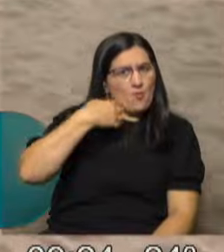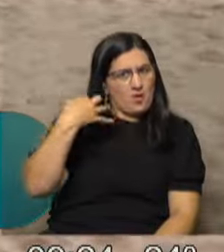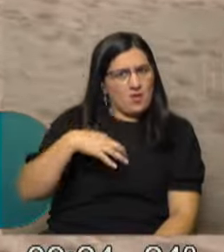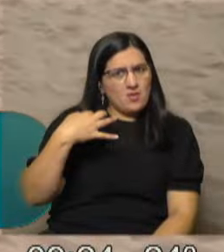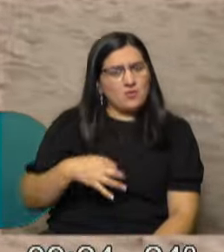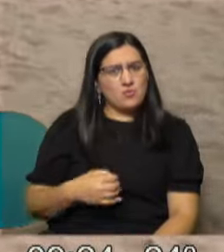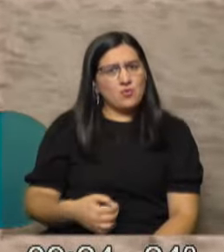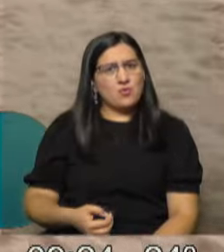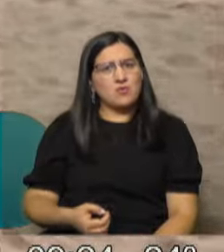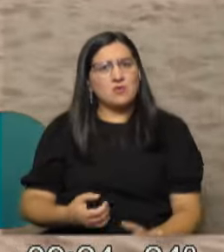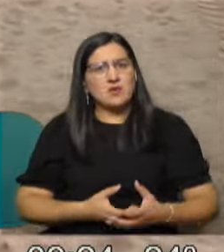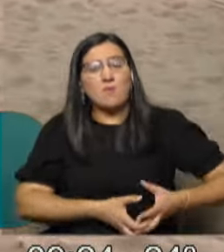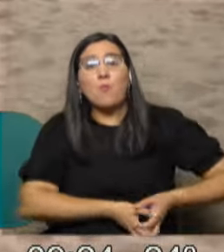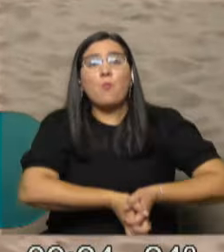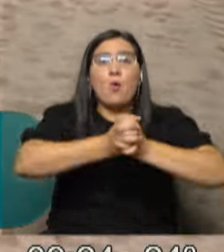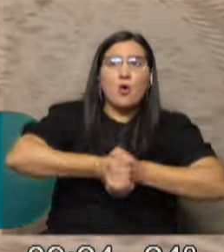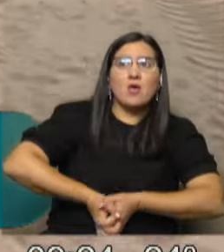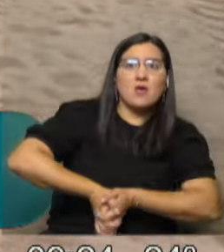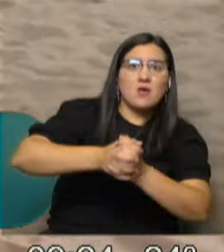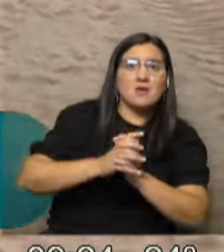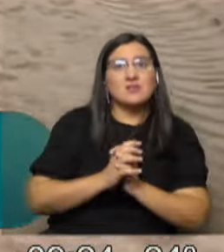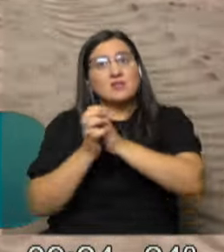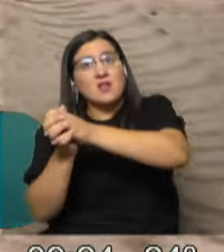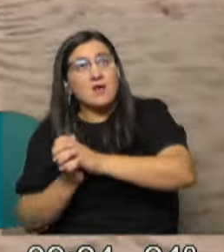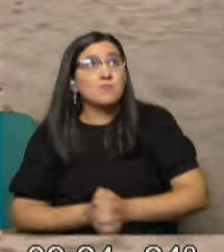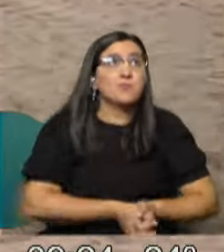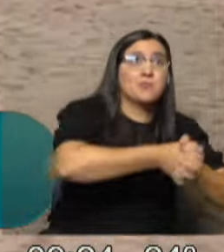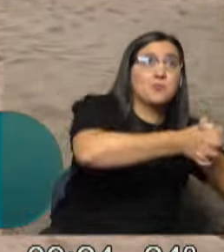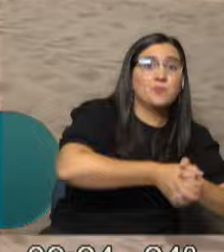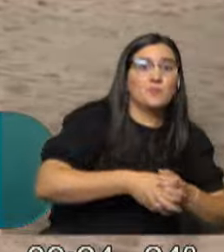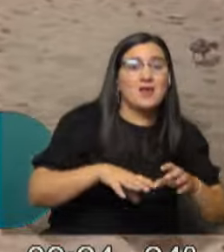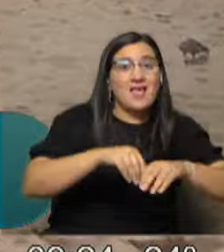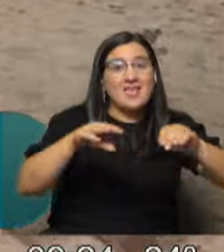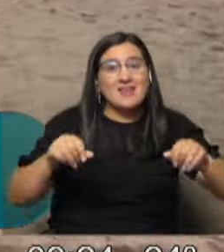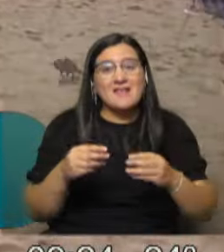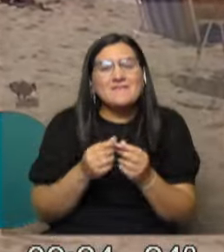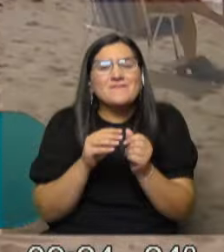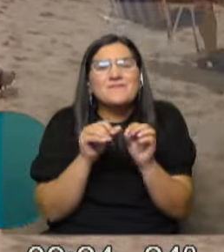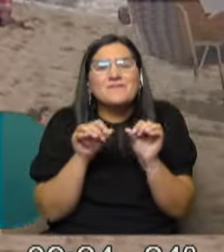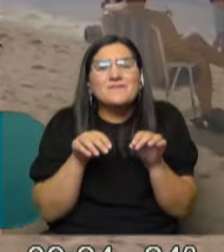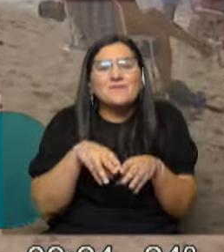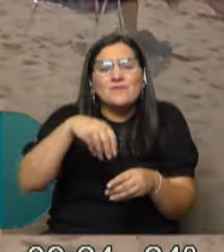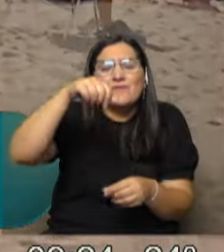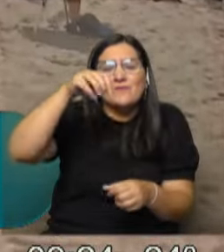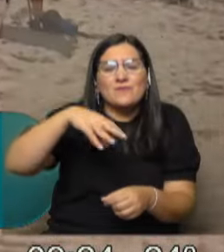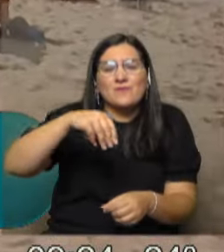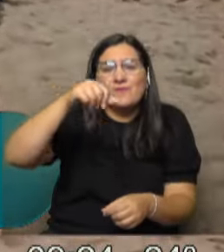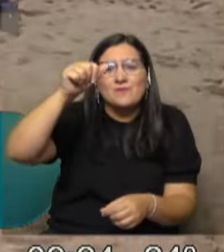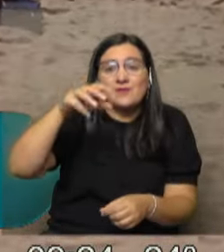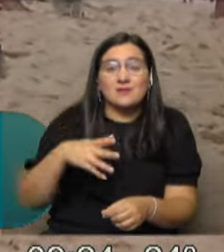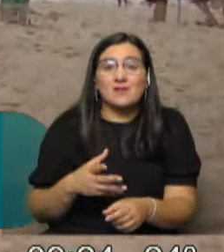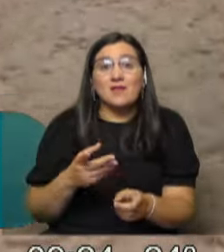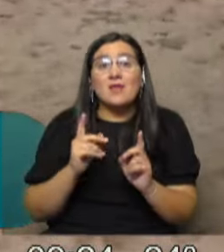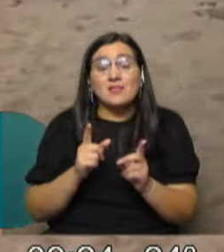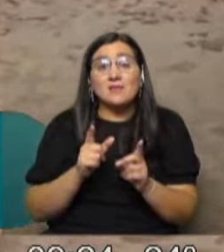ser guapo para jugar al vóley, para tirarse acá, ¿no? La arena finita aquí en Playa Pocitos. Y, por supuesto, ahí tenemos a la gente de